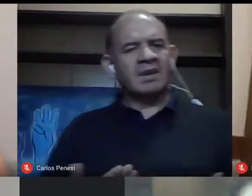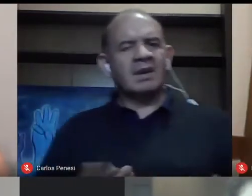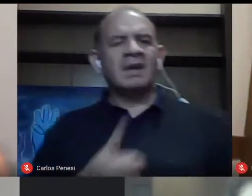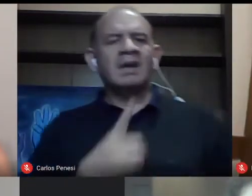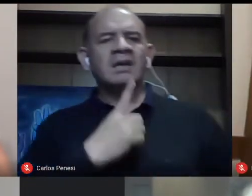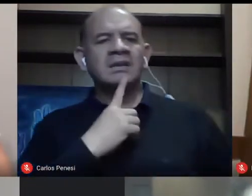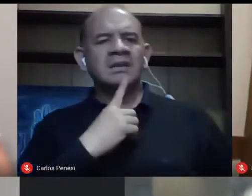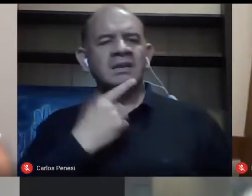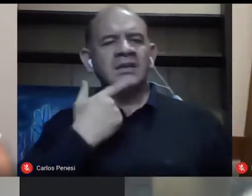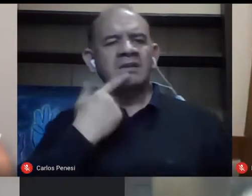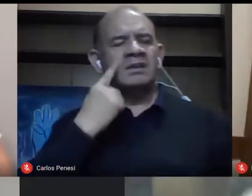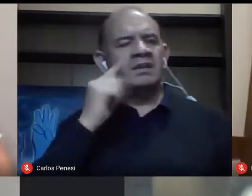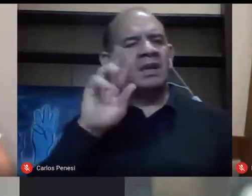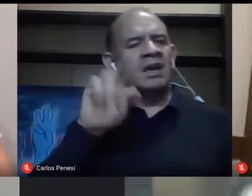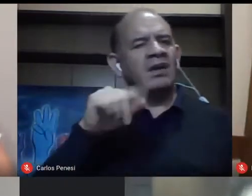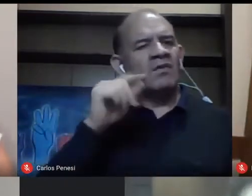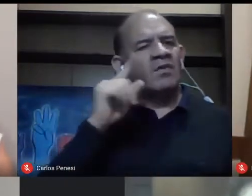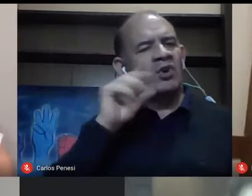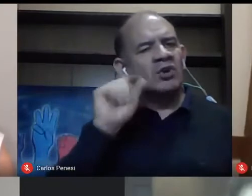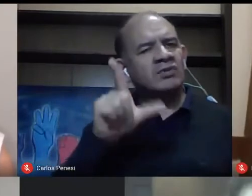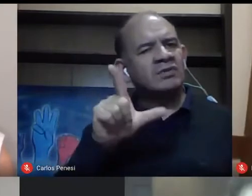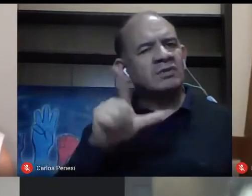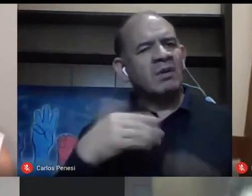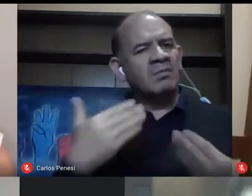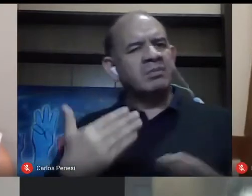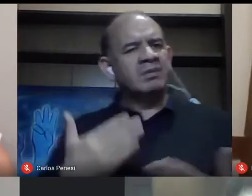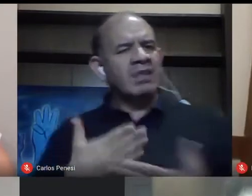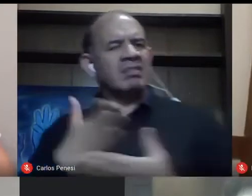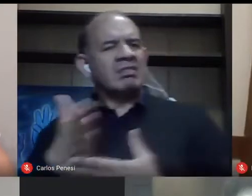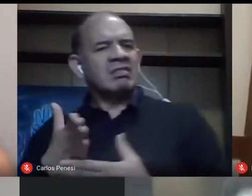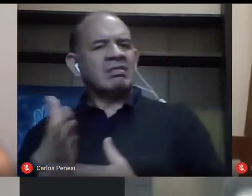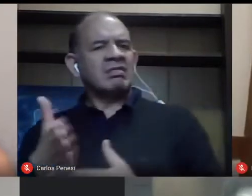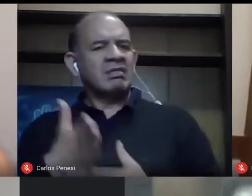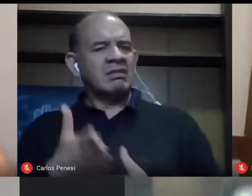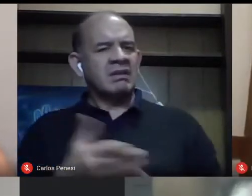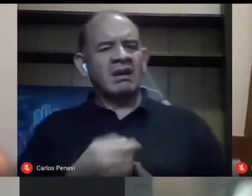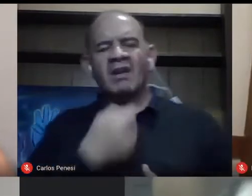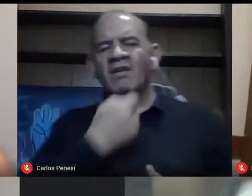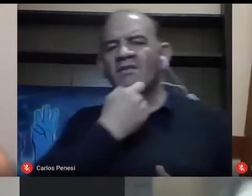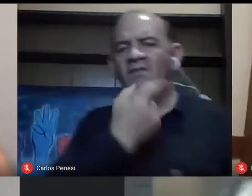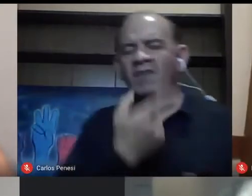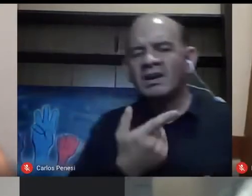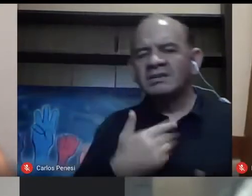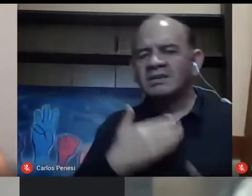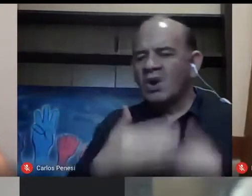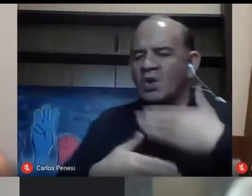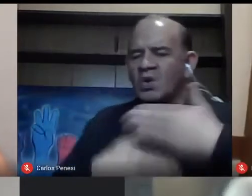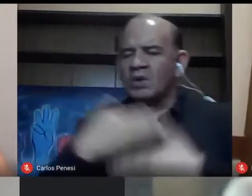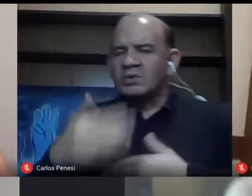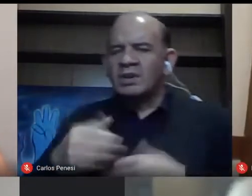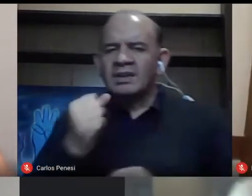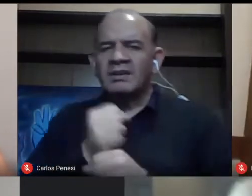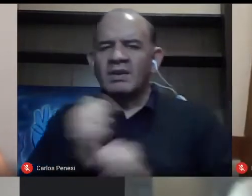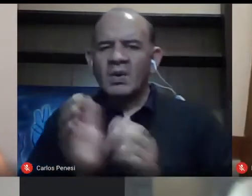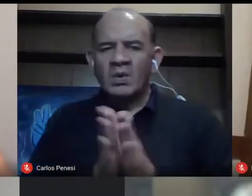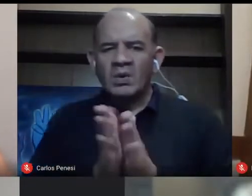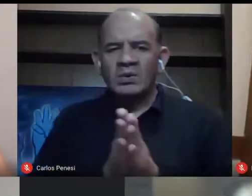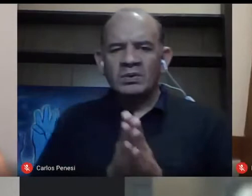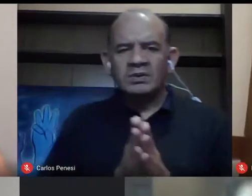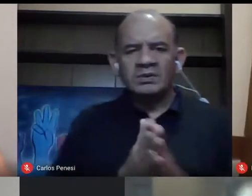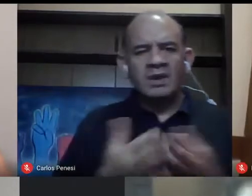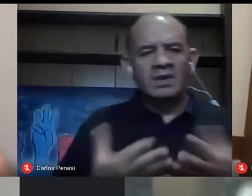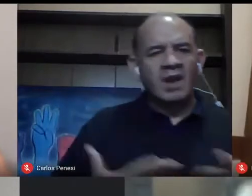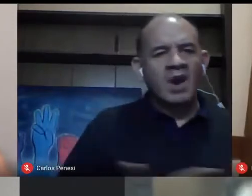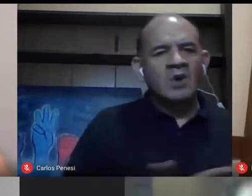muy importante, de otras organizaciones, pero el origen mismo de todas las bibliotecas es brindar un